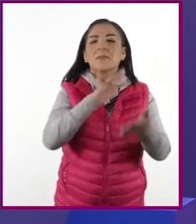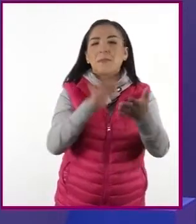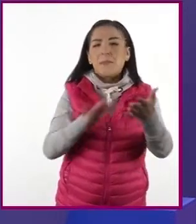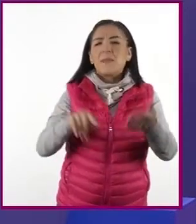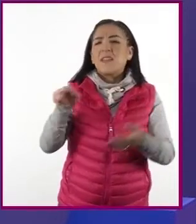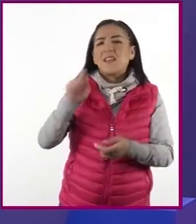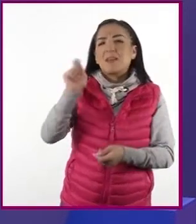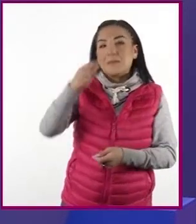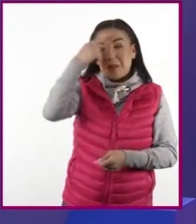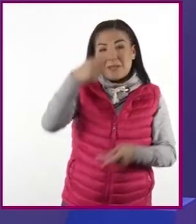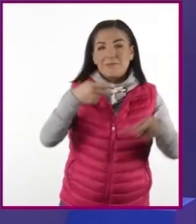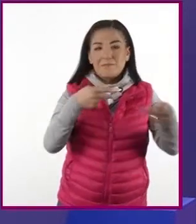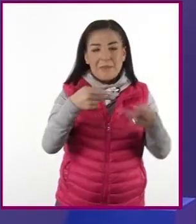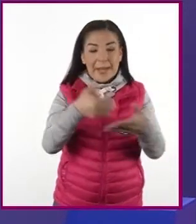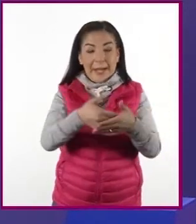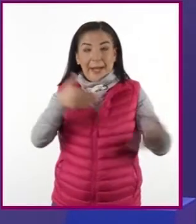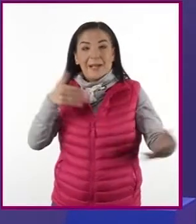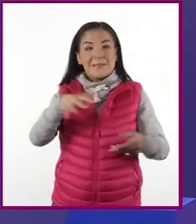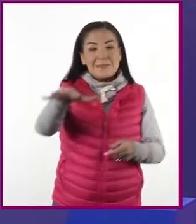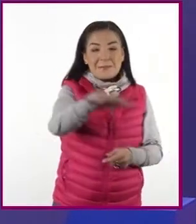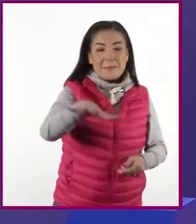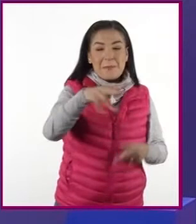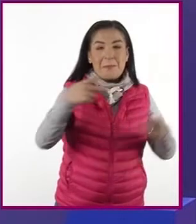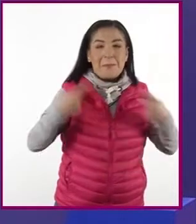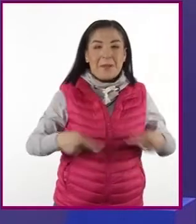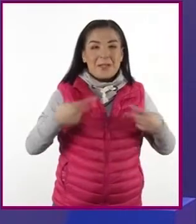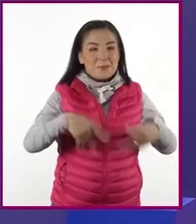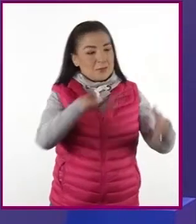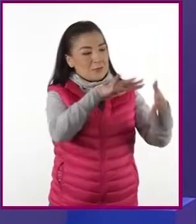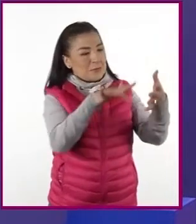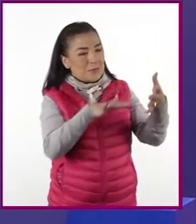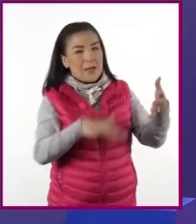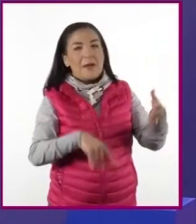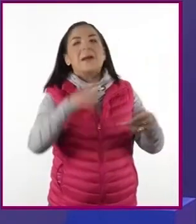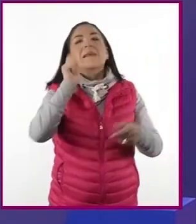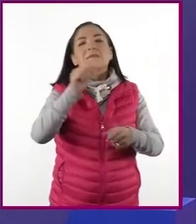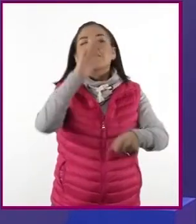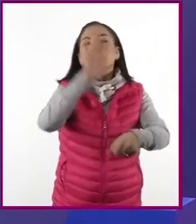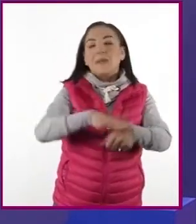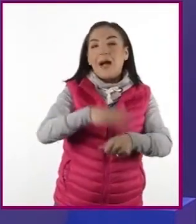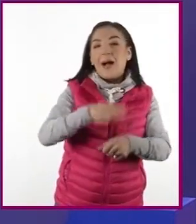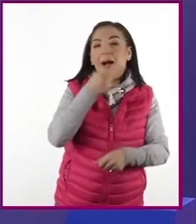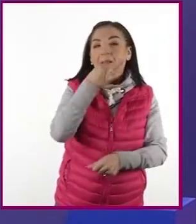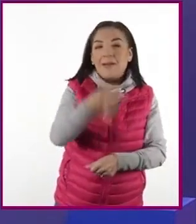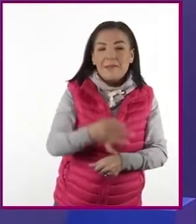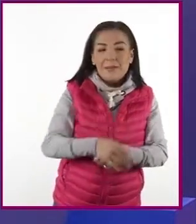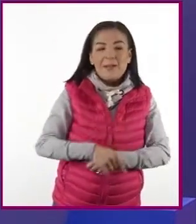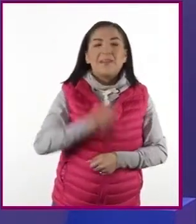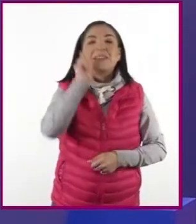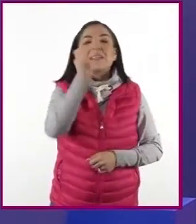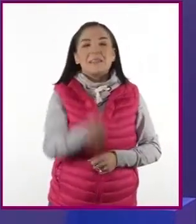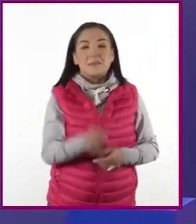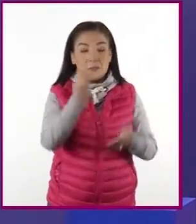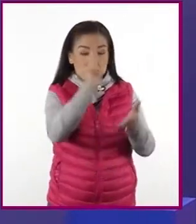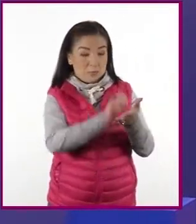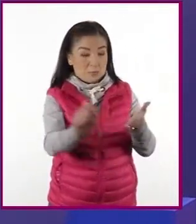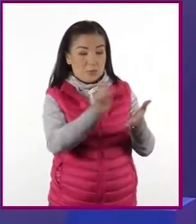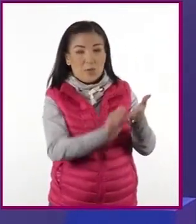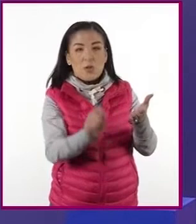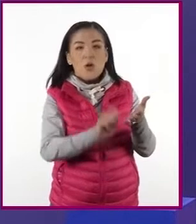para introducirse al contenido, ya que se trata de un escrito de presentación